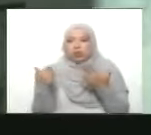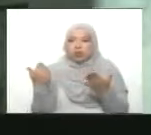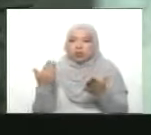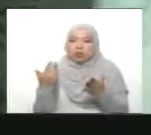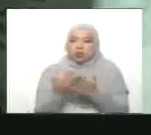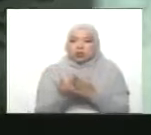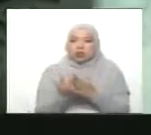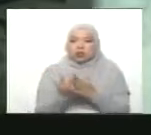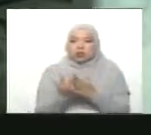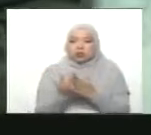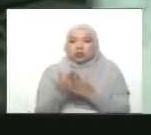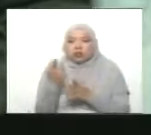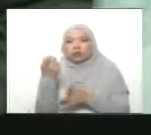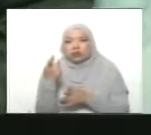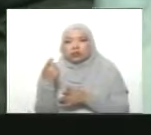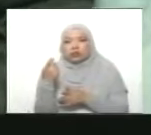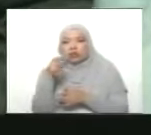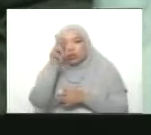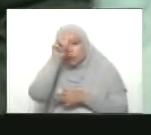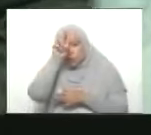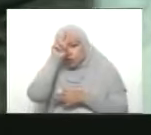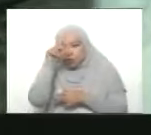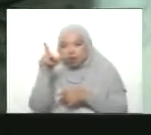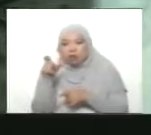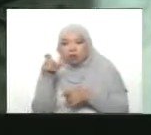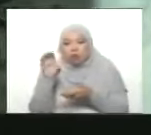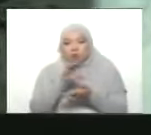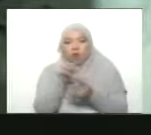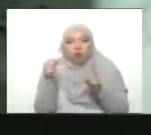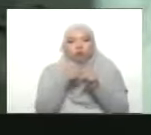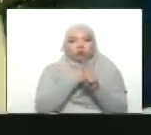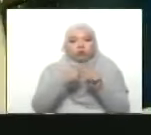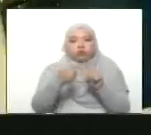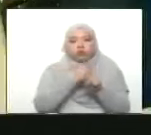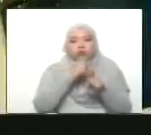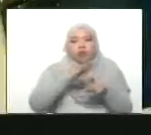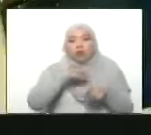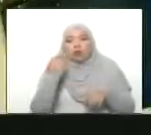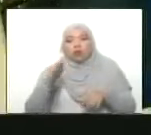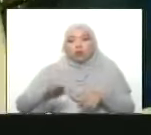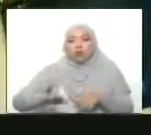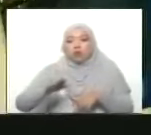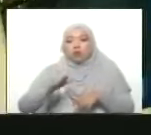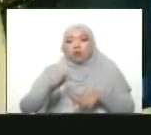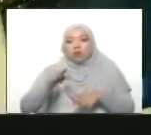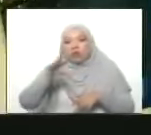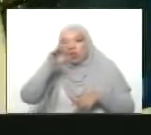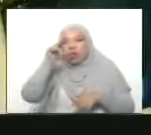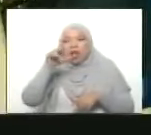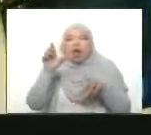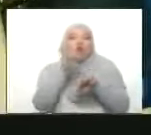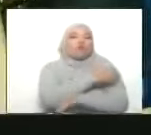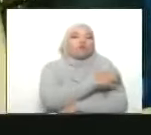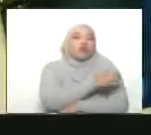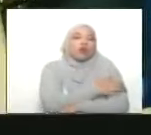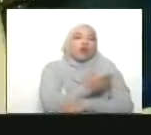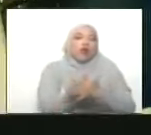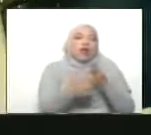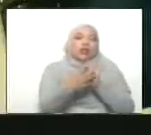chiripero, la patria buena. Hacen falta muchos golpes para matar al chiripero. Y con